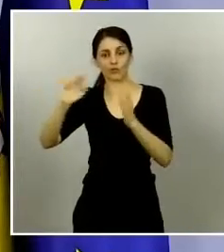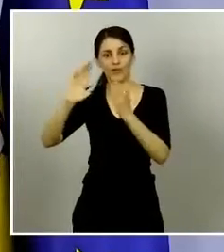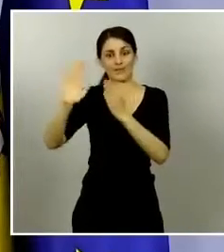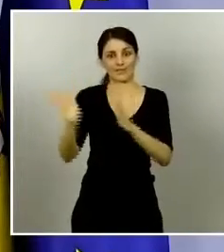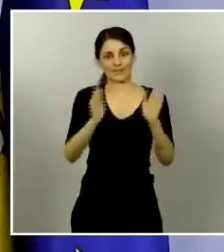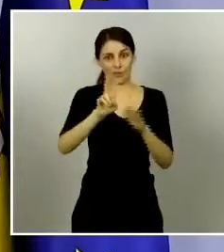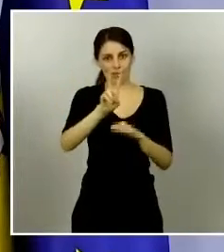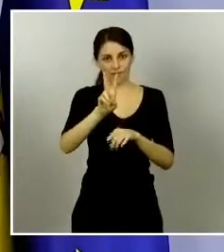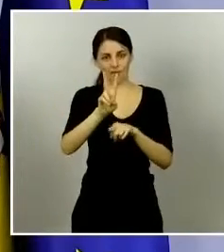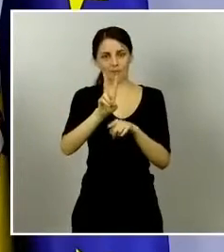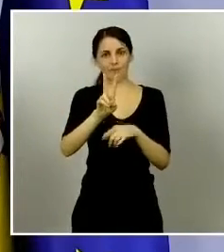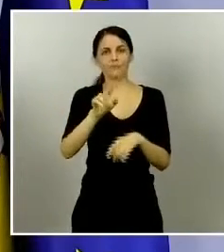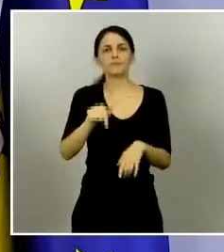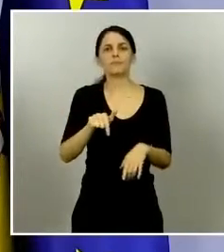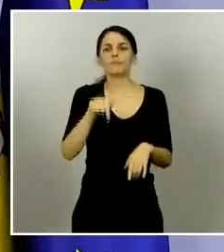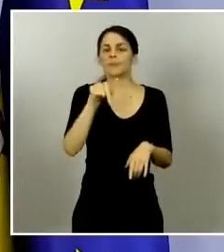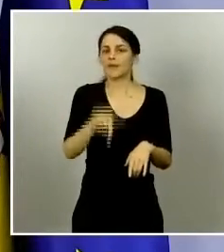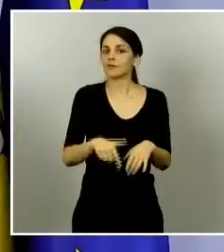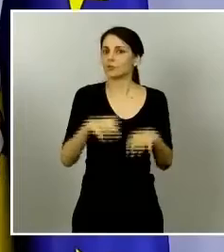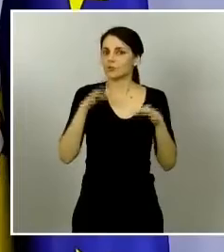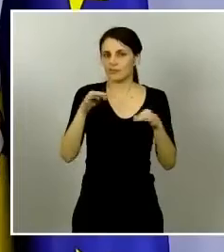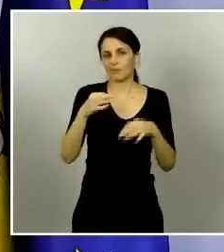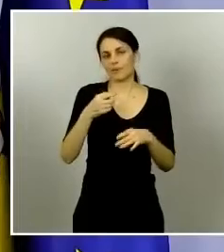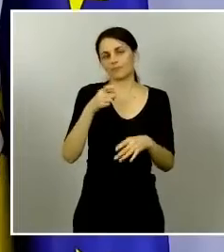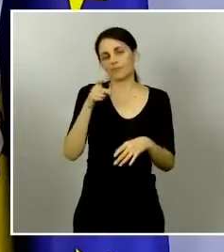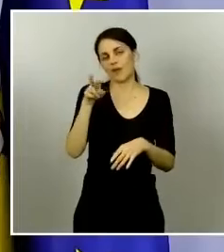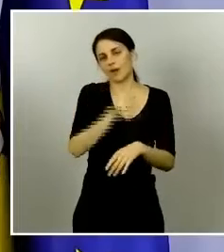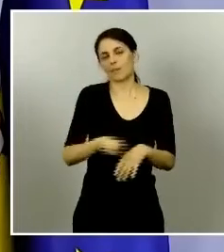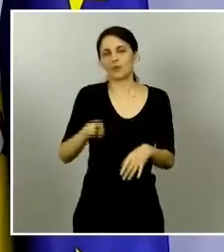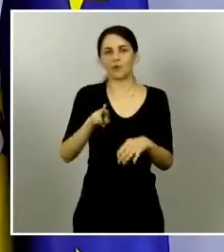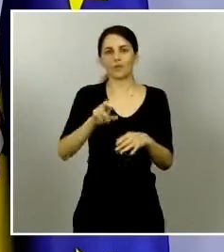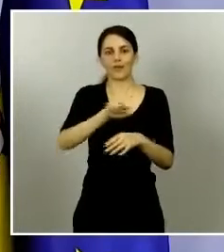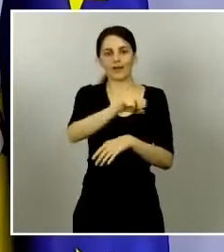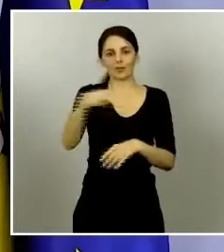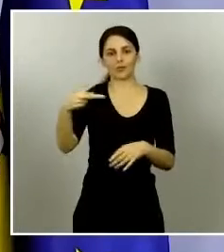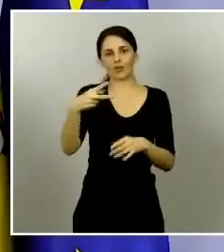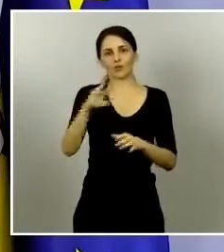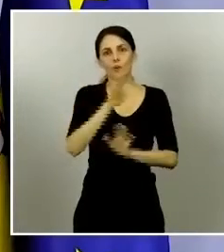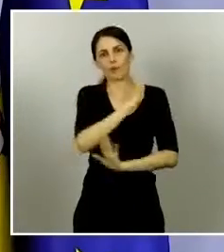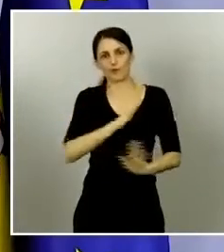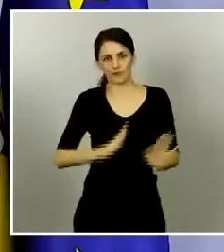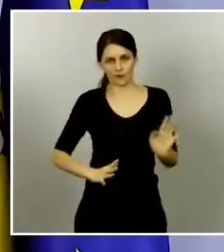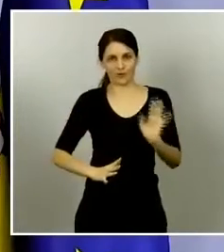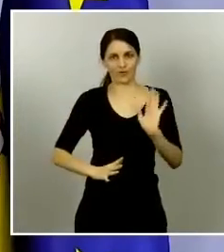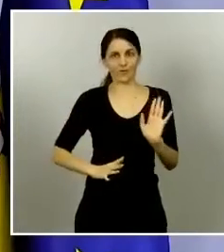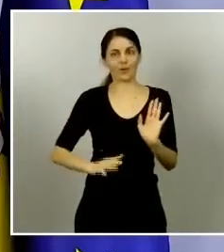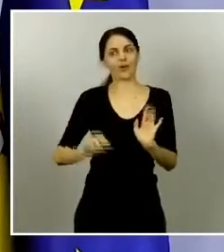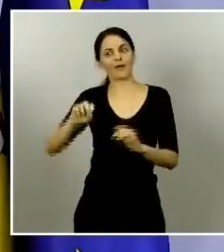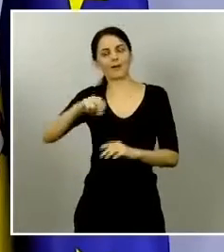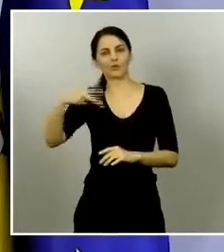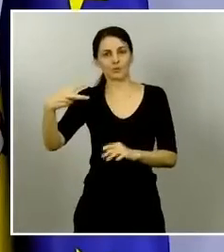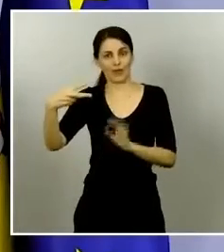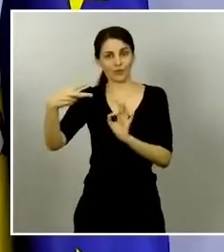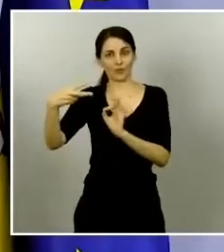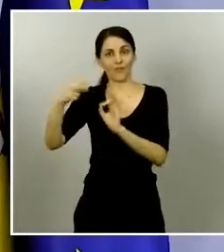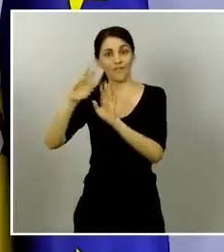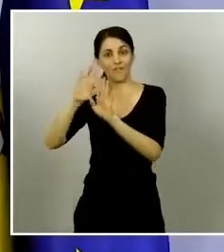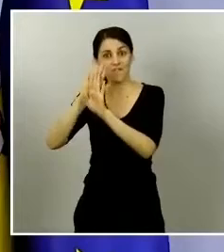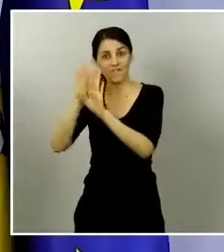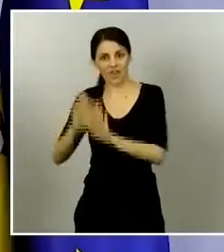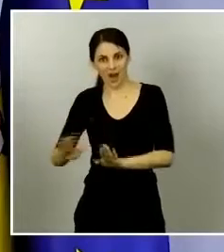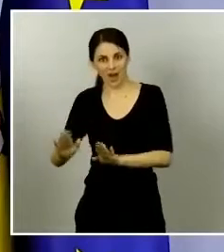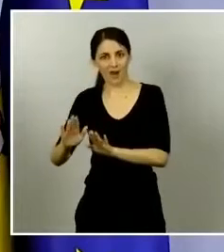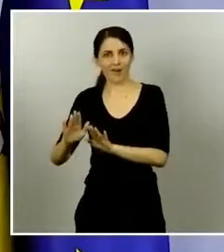a todos ustedes la información relativa a los resultados de esta segunda oleada. Insisto, son siempre resultados preliminares, los resultados totales no